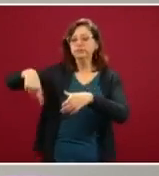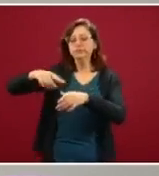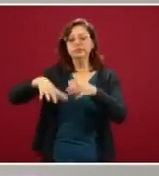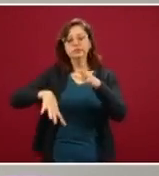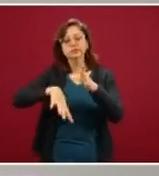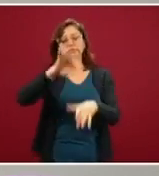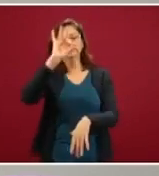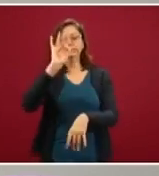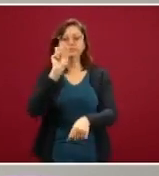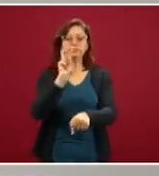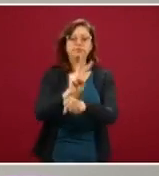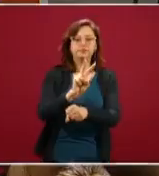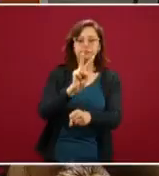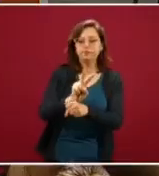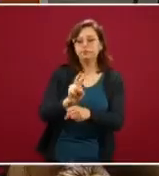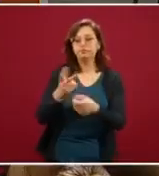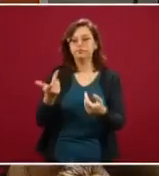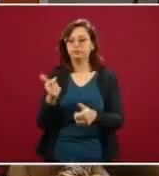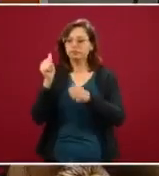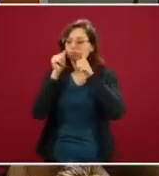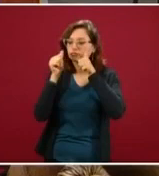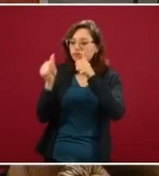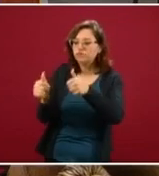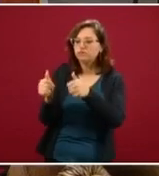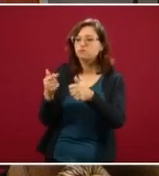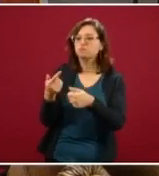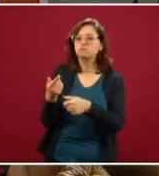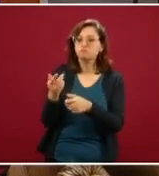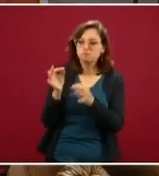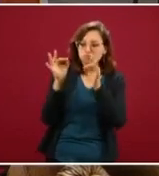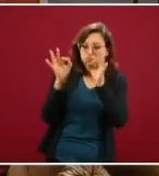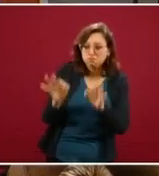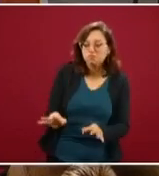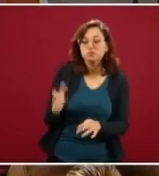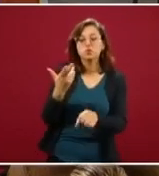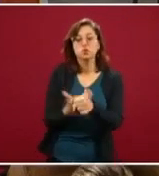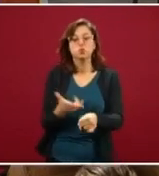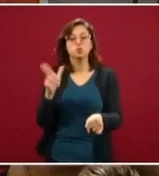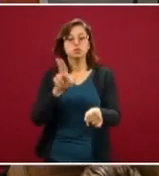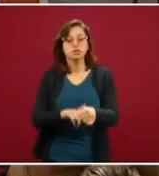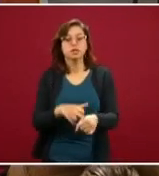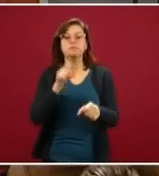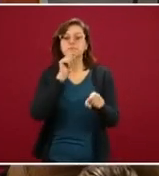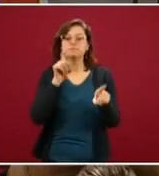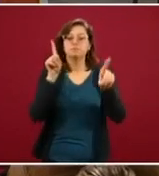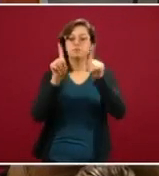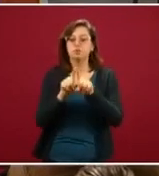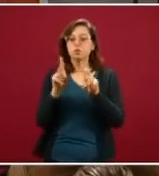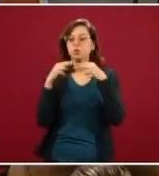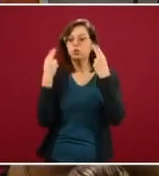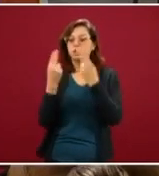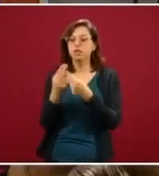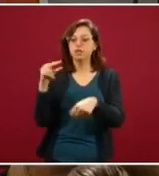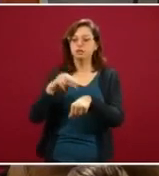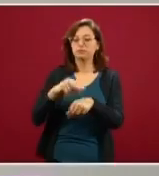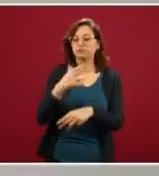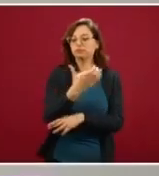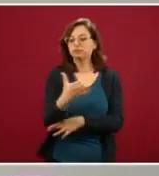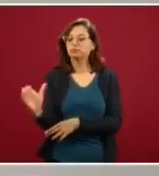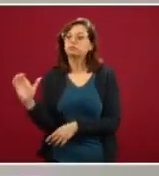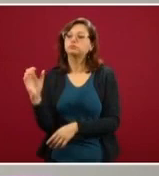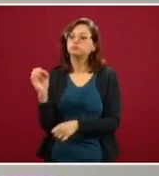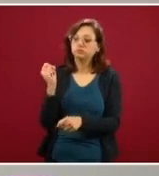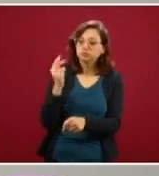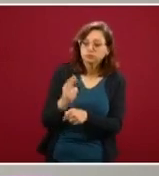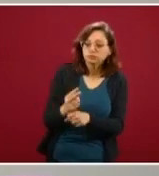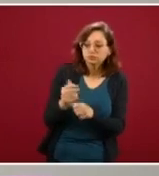permite vigilar que la atención médica se dé en cada uno de los hospitales y de las unidades médicas rurales de manera oportuna y con un